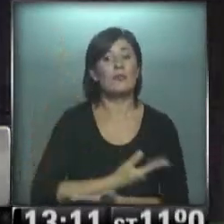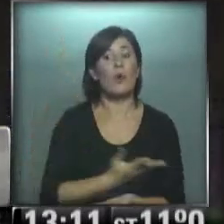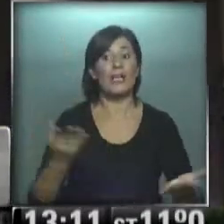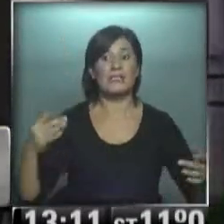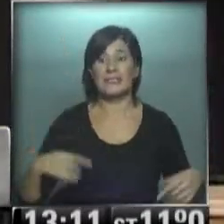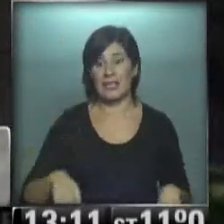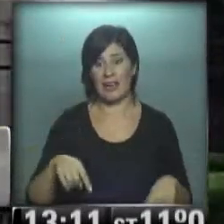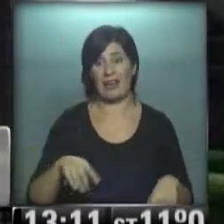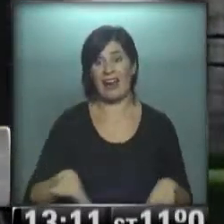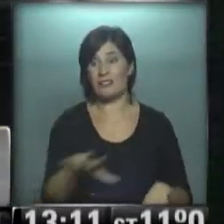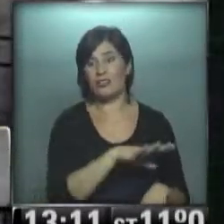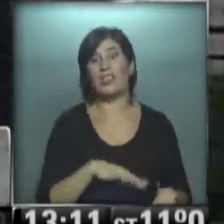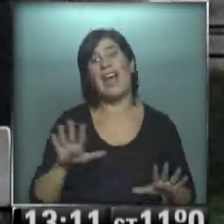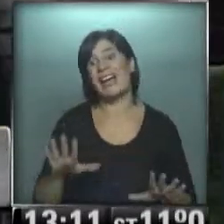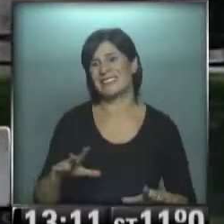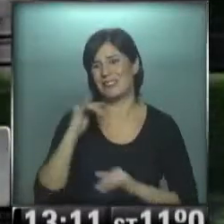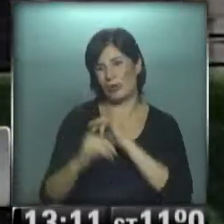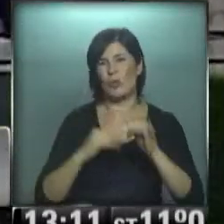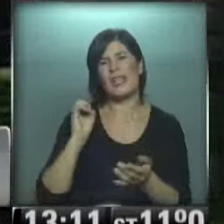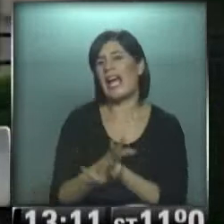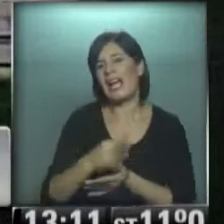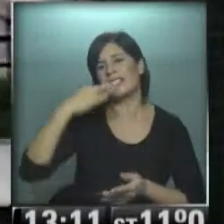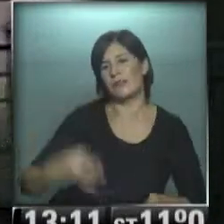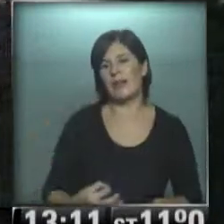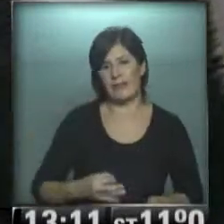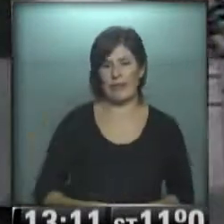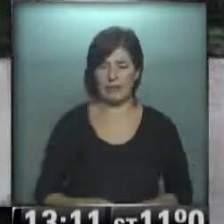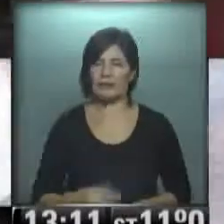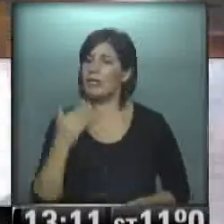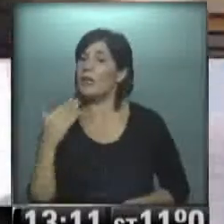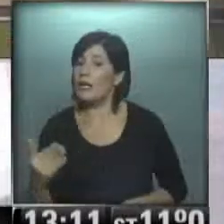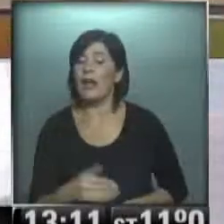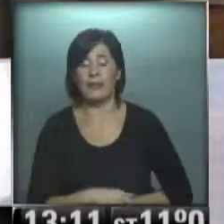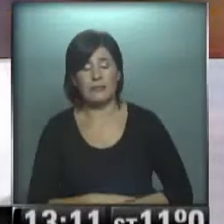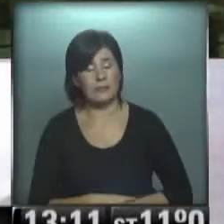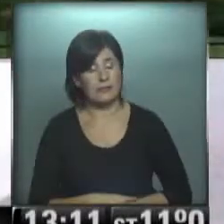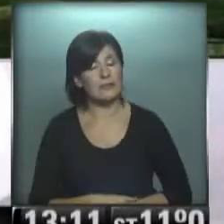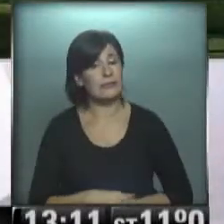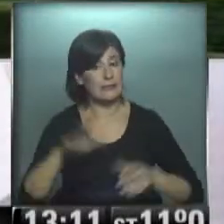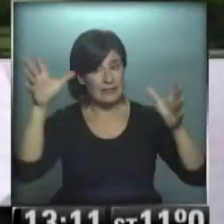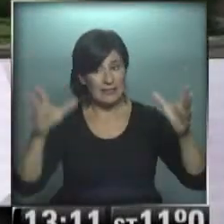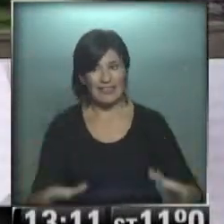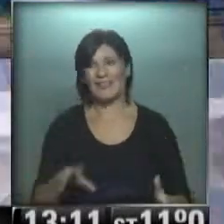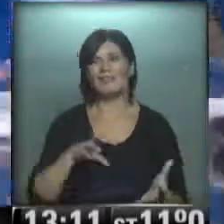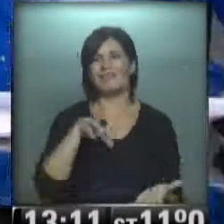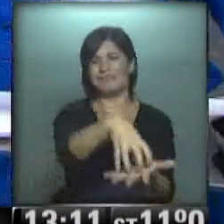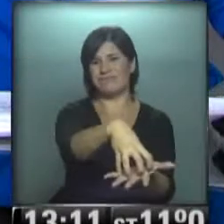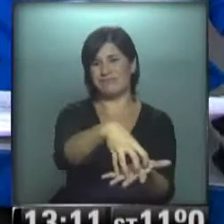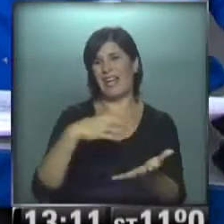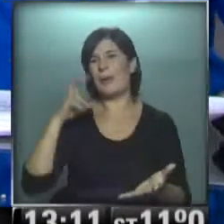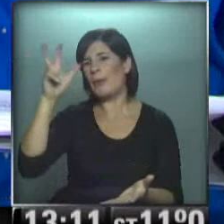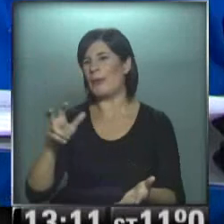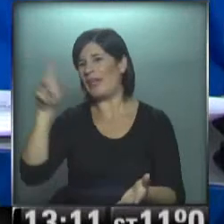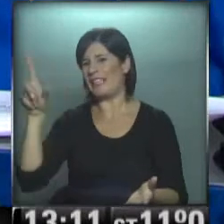fíjense en medio de qué polémica. Gracias, Alejandro. Bueno. Ahí vemos la fachada de la Anunciatura. Lo